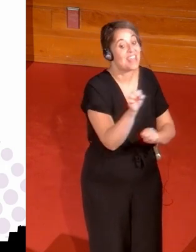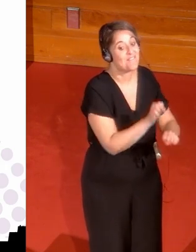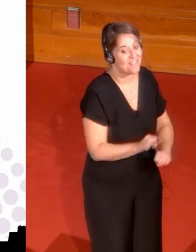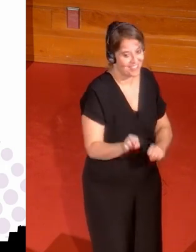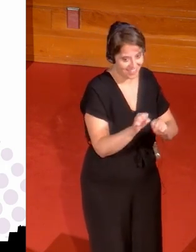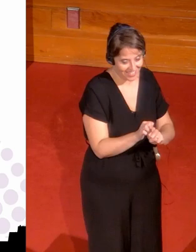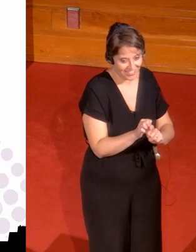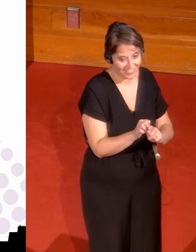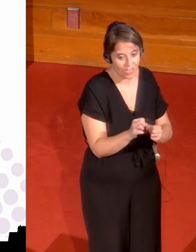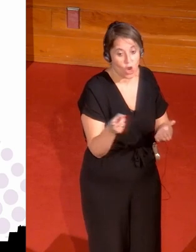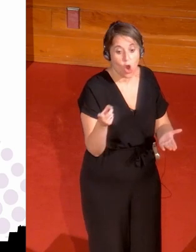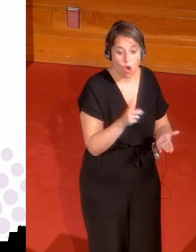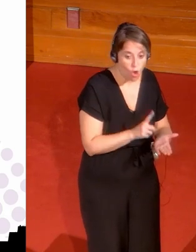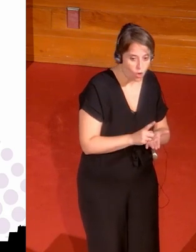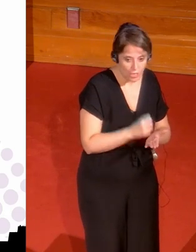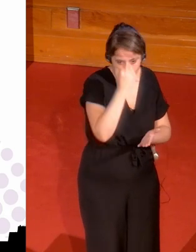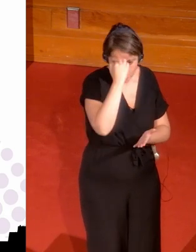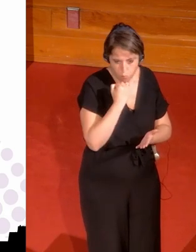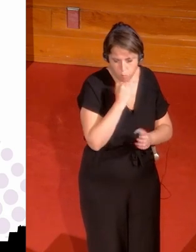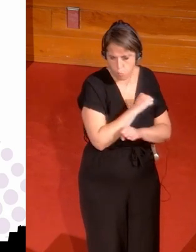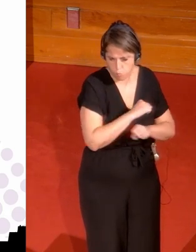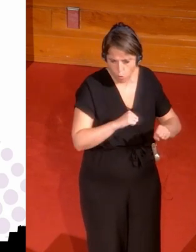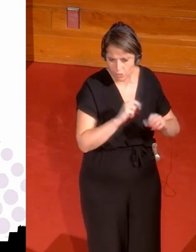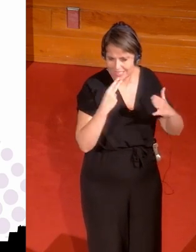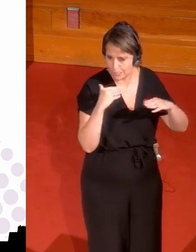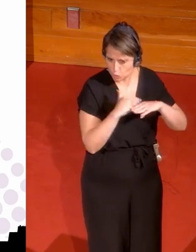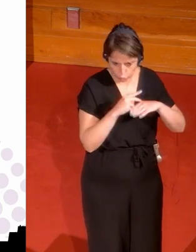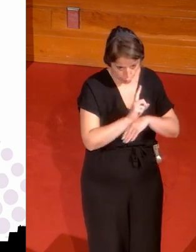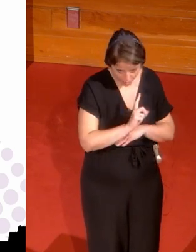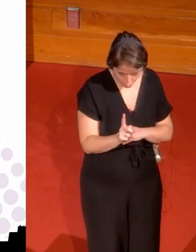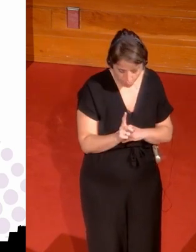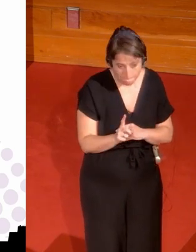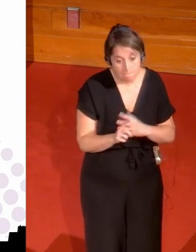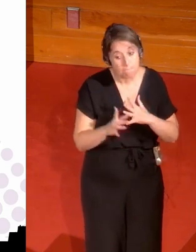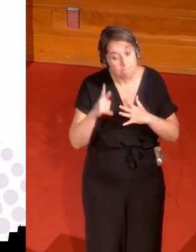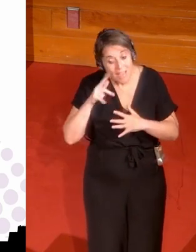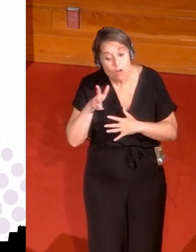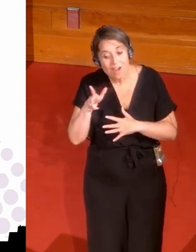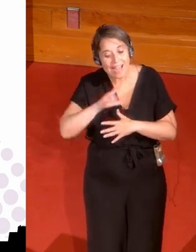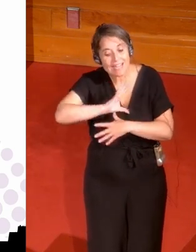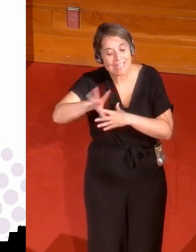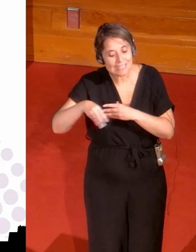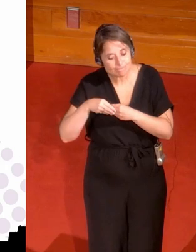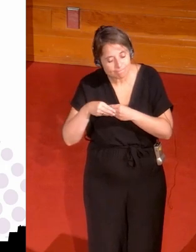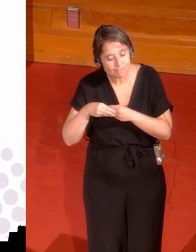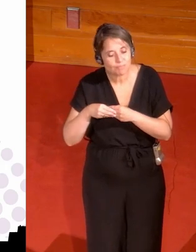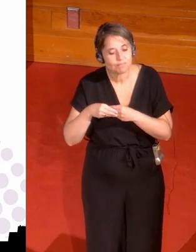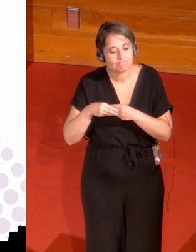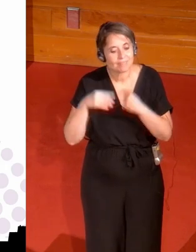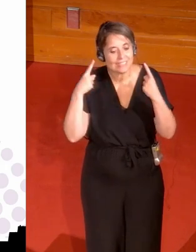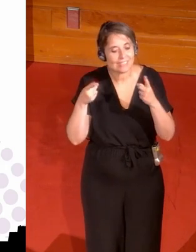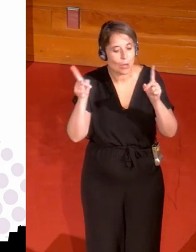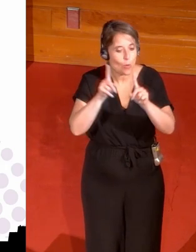que no vuelva a sufrir un ataque como el del 7 de octubre pero luego añadió intentó también parecer